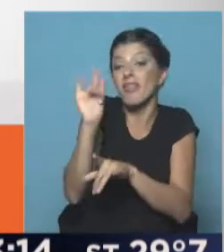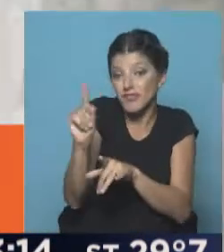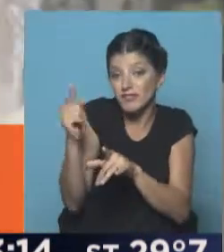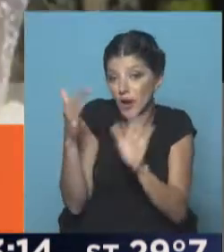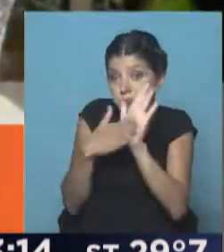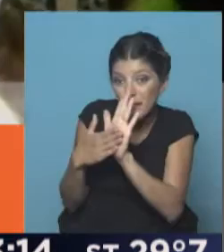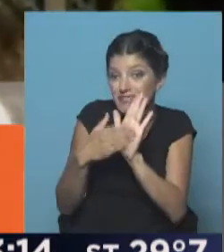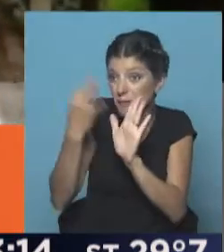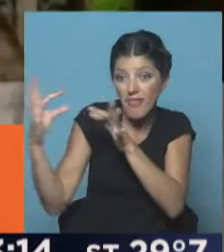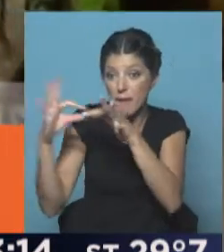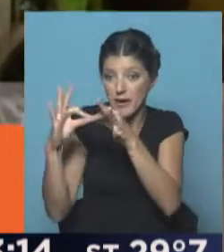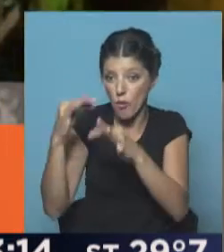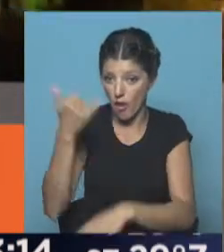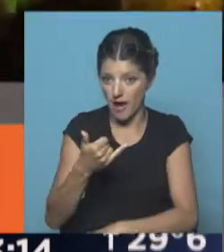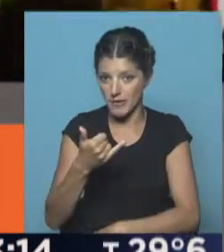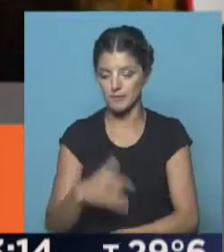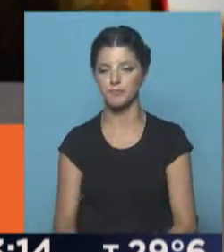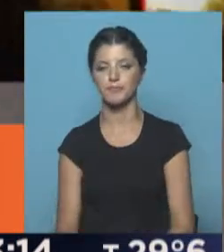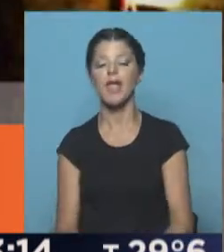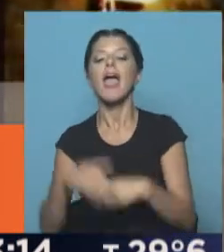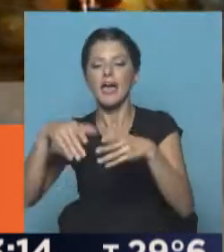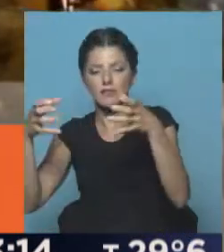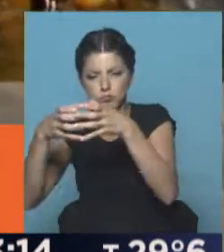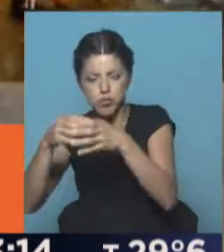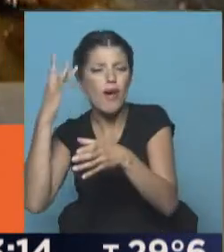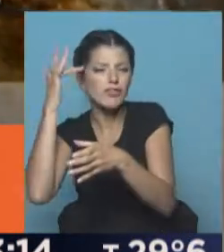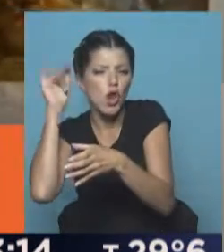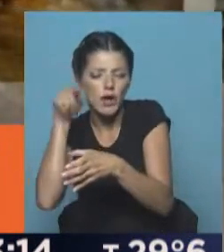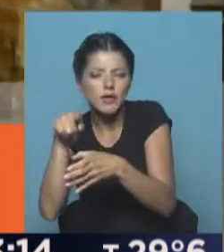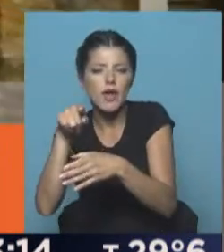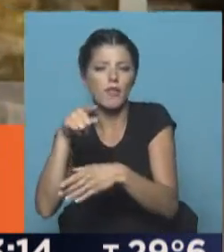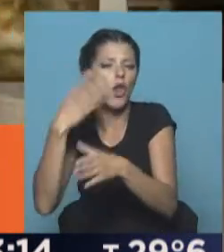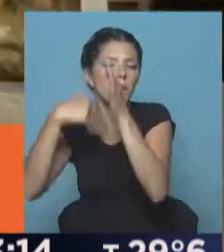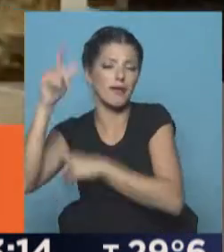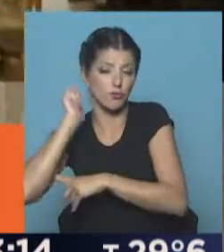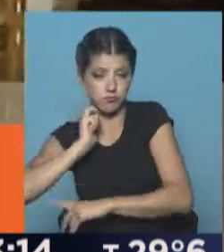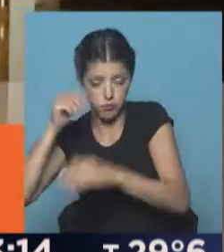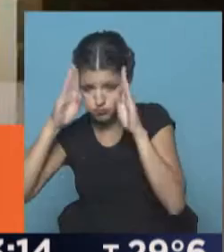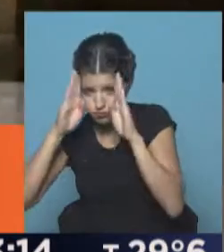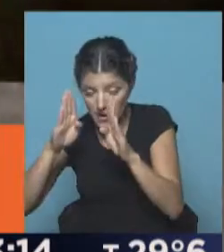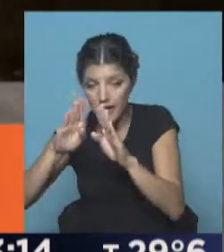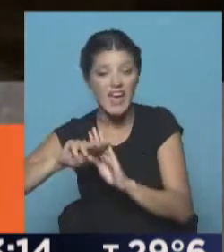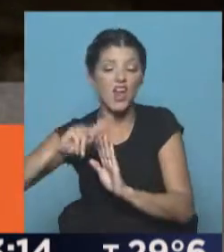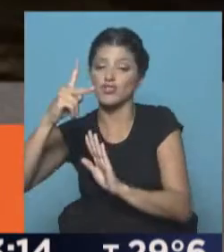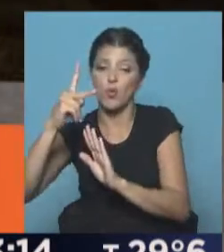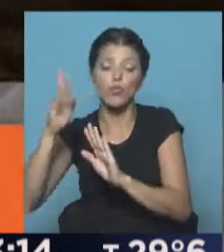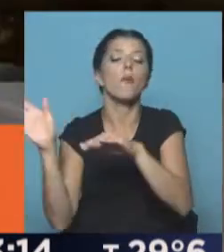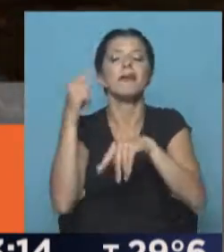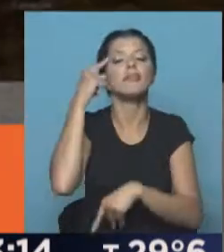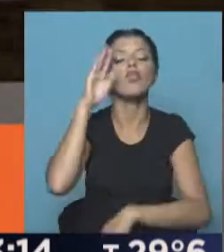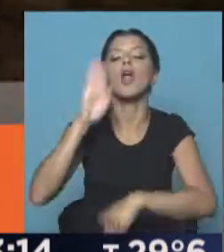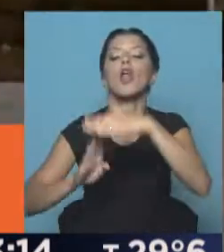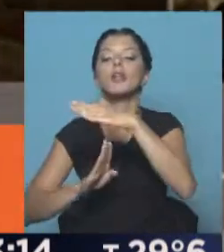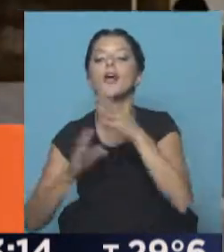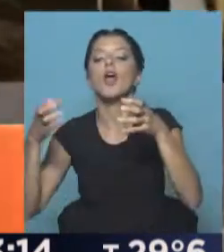probar. La ortodoxia integrista o la ideología de los perpetradores pasa a segundo plano para los líderes del